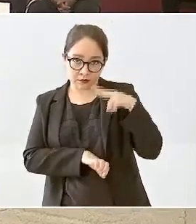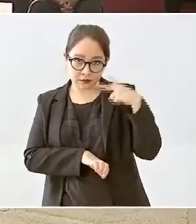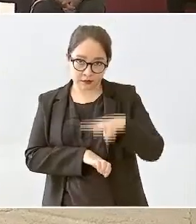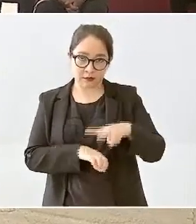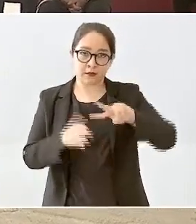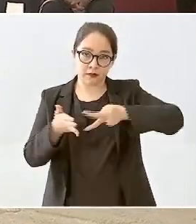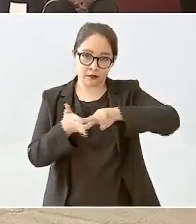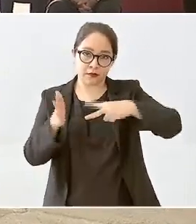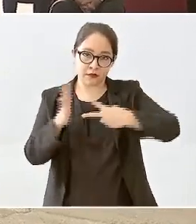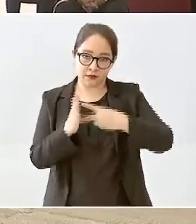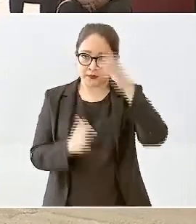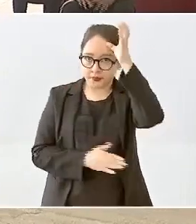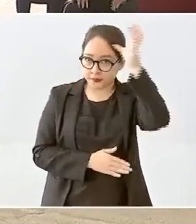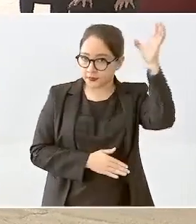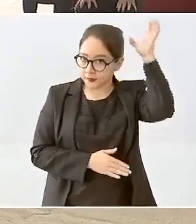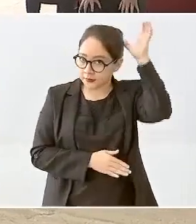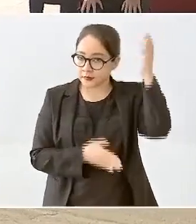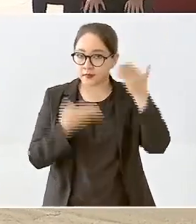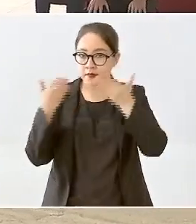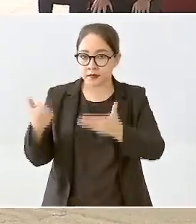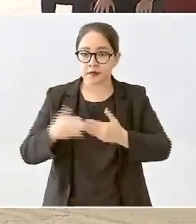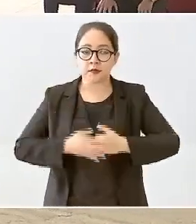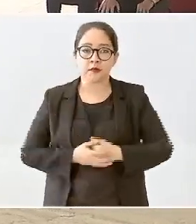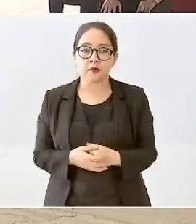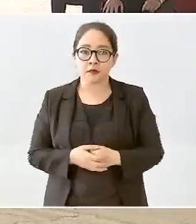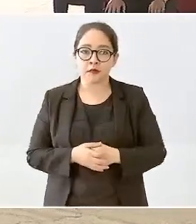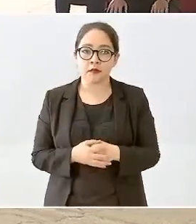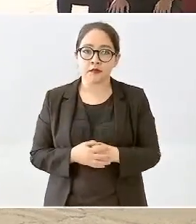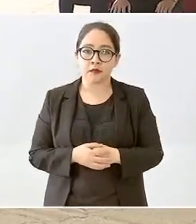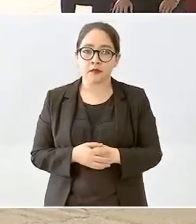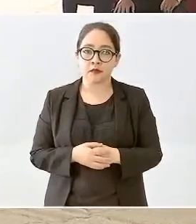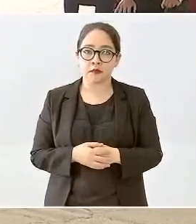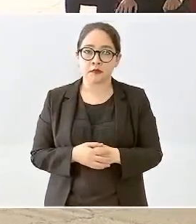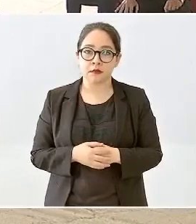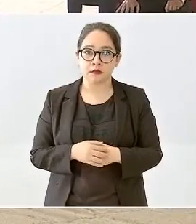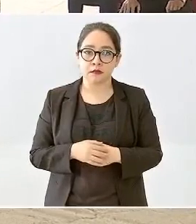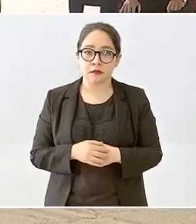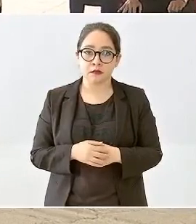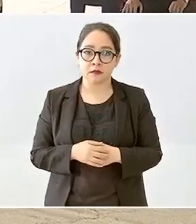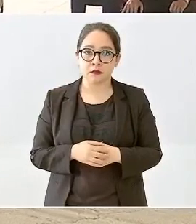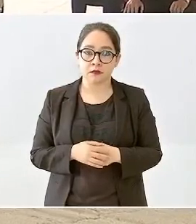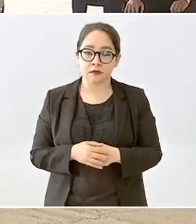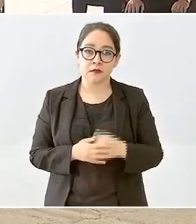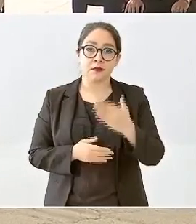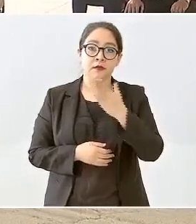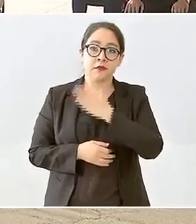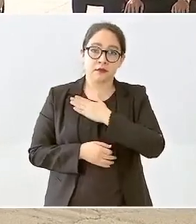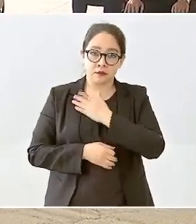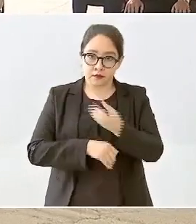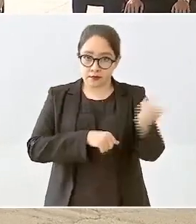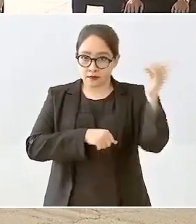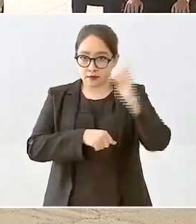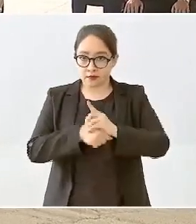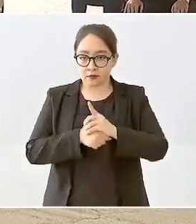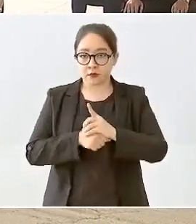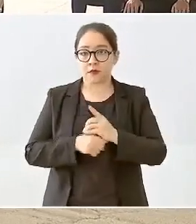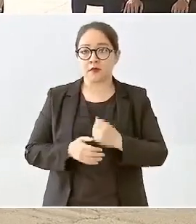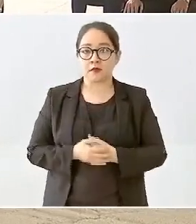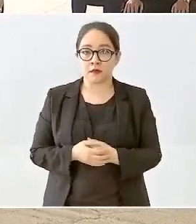ingeniero Cuitláhuac García Jiménez. Buenos días.